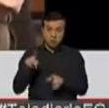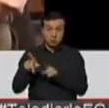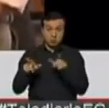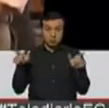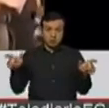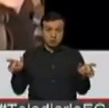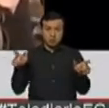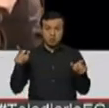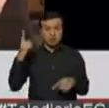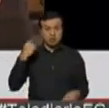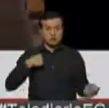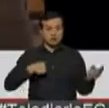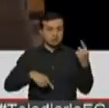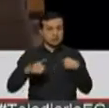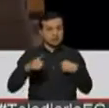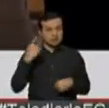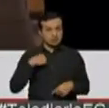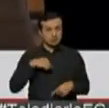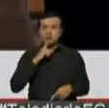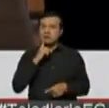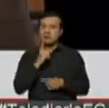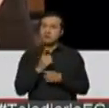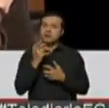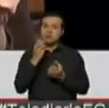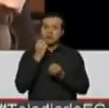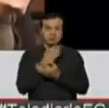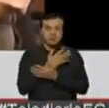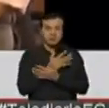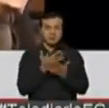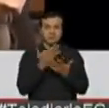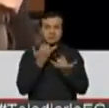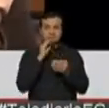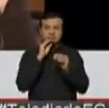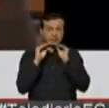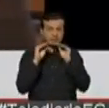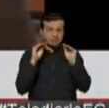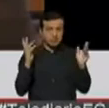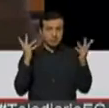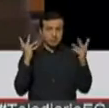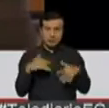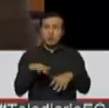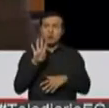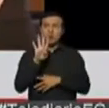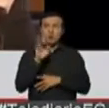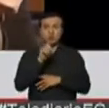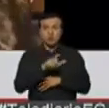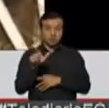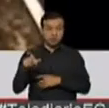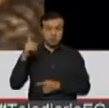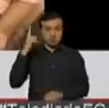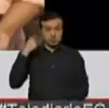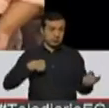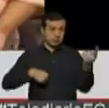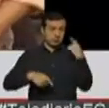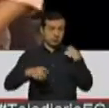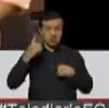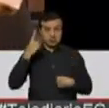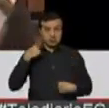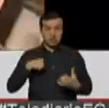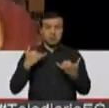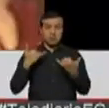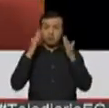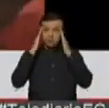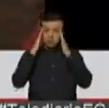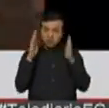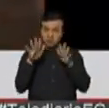personas fueron heridas este fin de semana. Lo que le puedo confirmar es que tenemos 4 personas heridas que en este momento están siendo